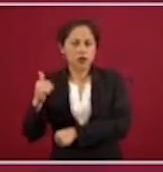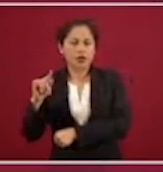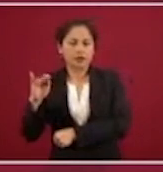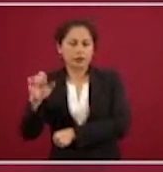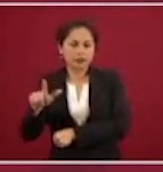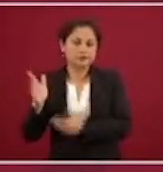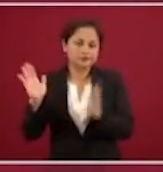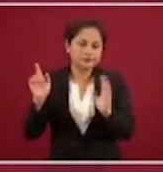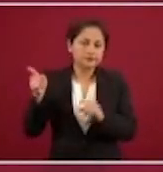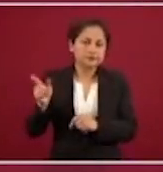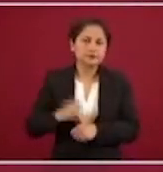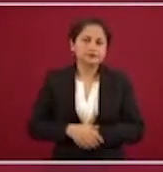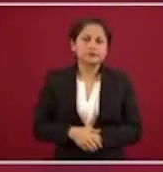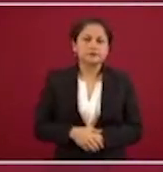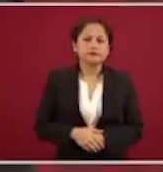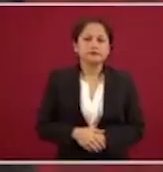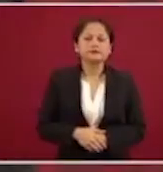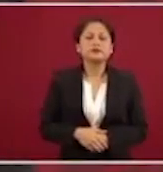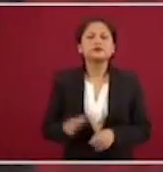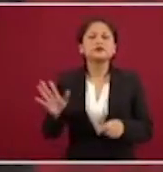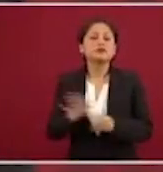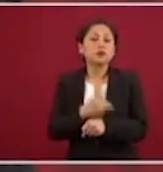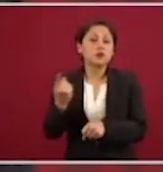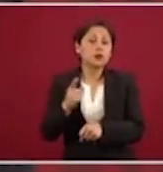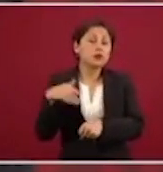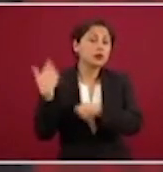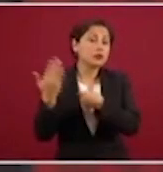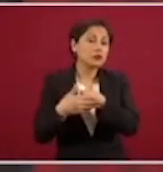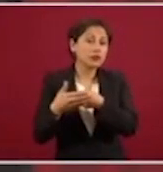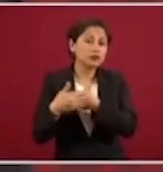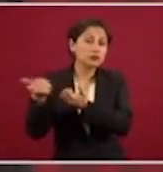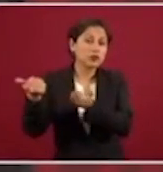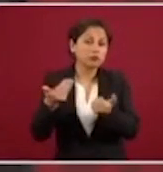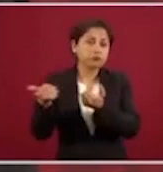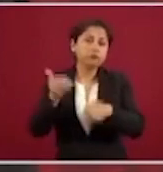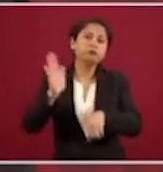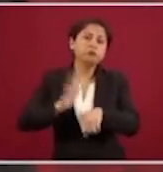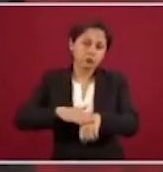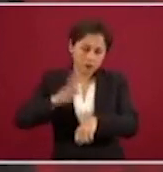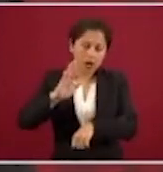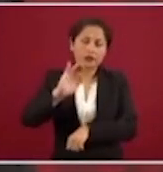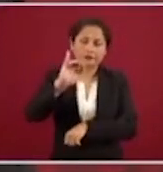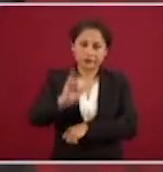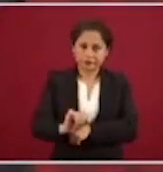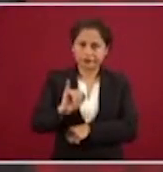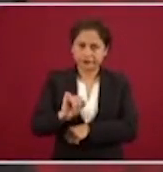porque van a seguir llegando aviones nos estamos